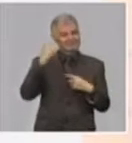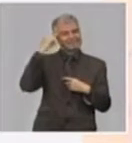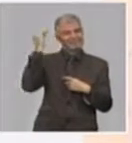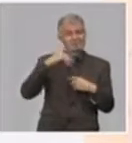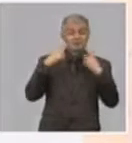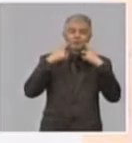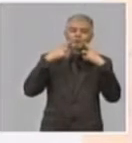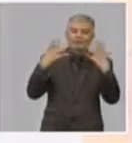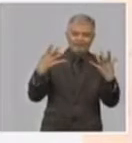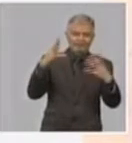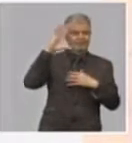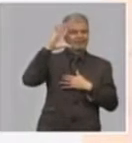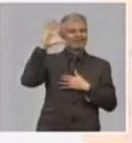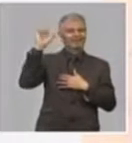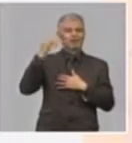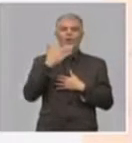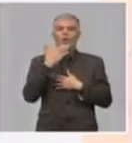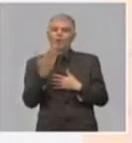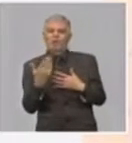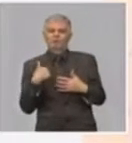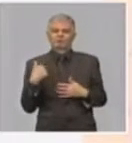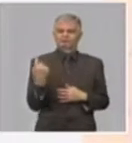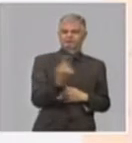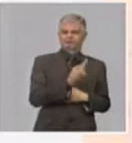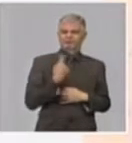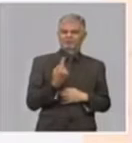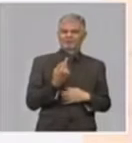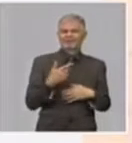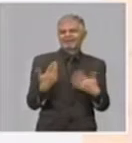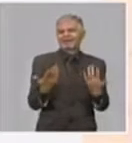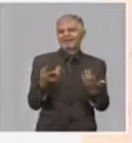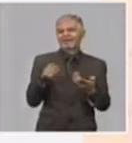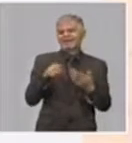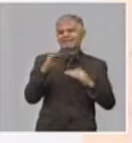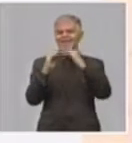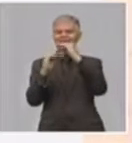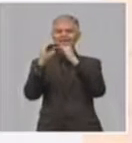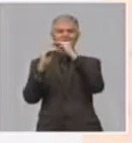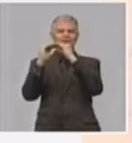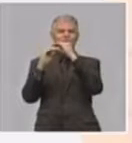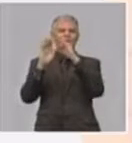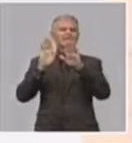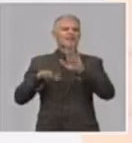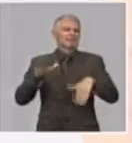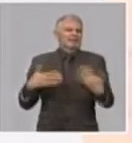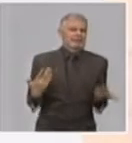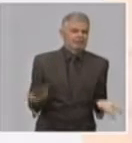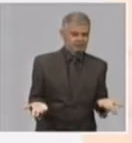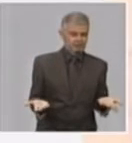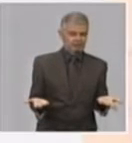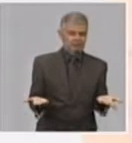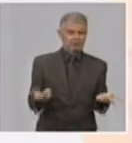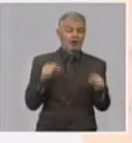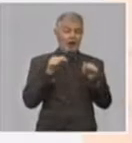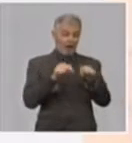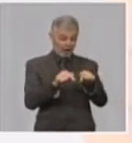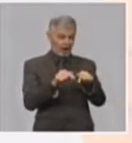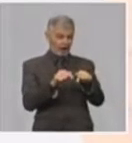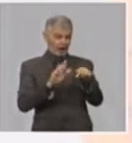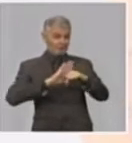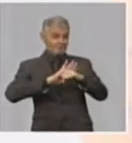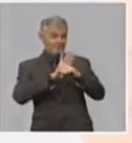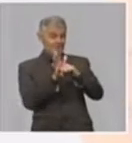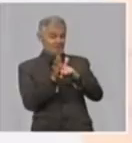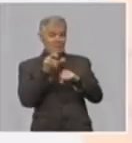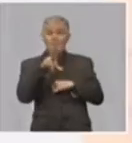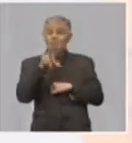importante entender es cómo es que nosotros, o sea, de qué depende ese equilibrio. Y lo primero que podemos decir de este virus, pues es un virus nuevo, no lo podemos